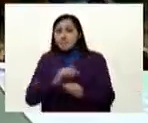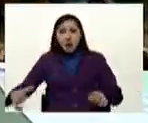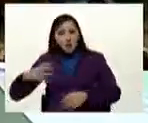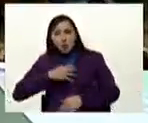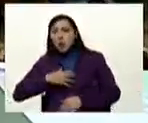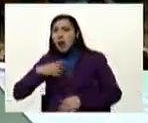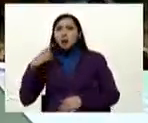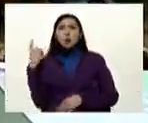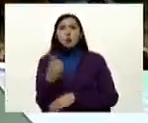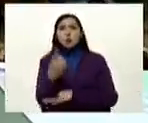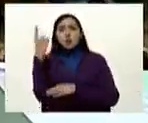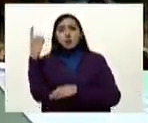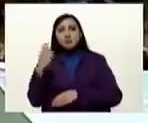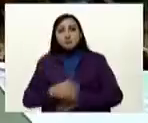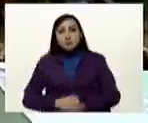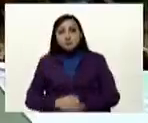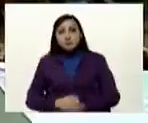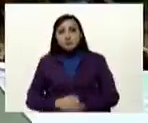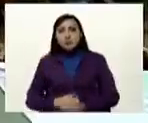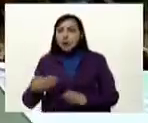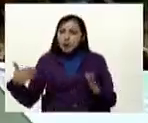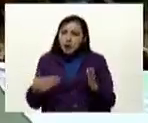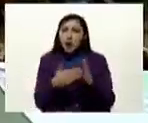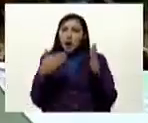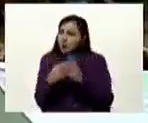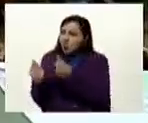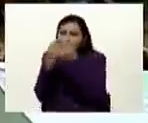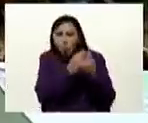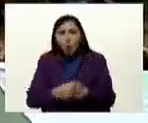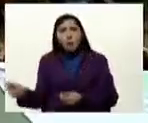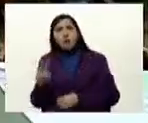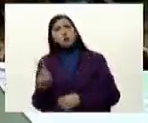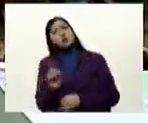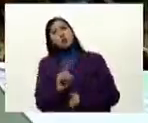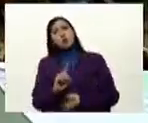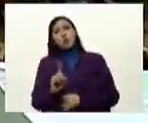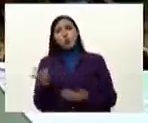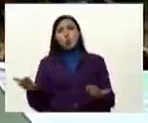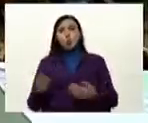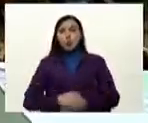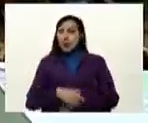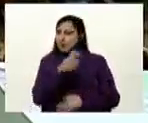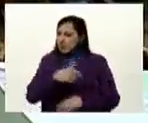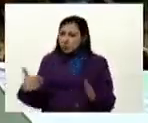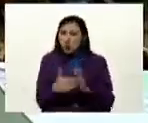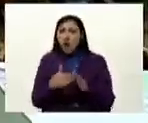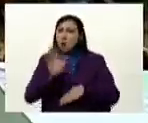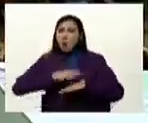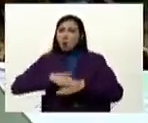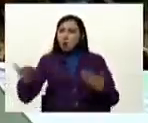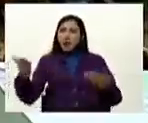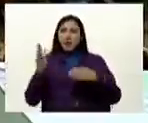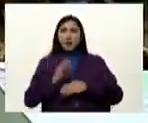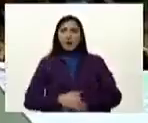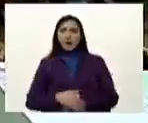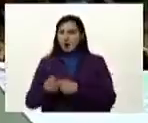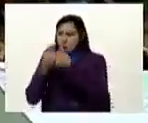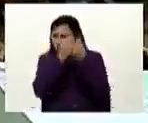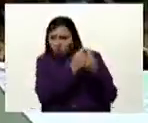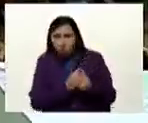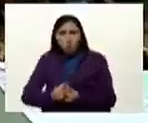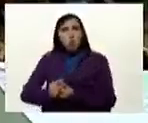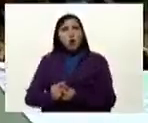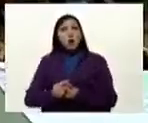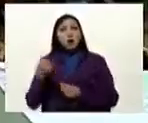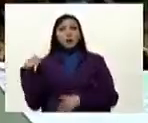cumplir. No le hagas daño a la vida económica del país. Que nadie le haga daño a la recuperación económica que